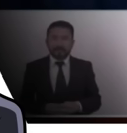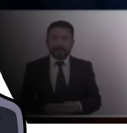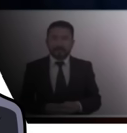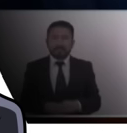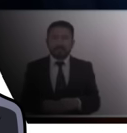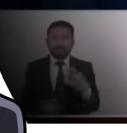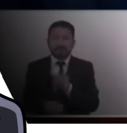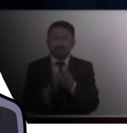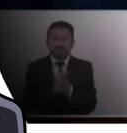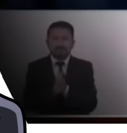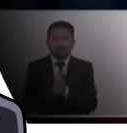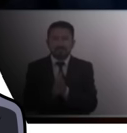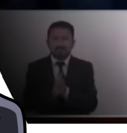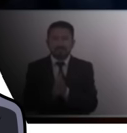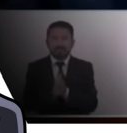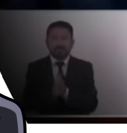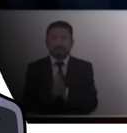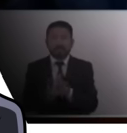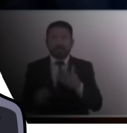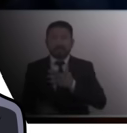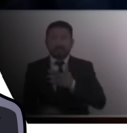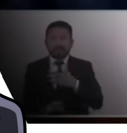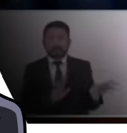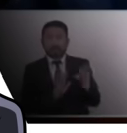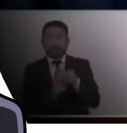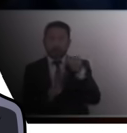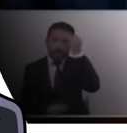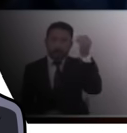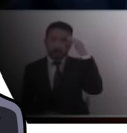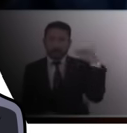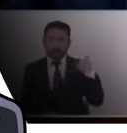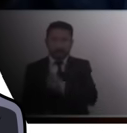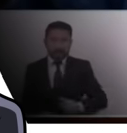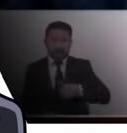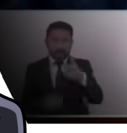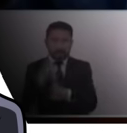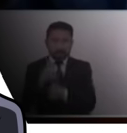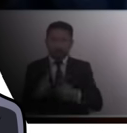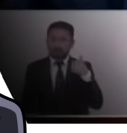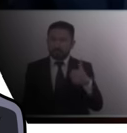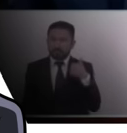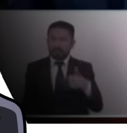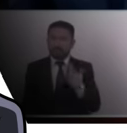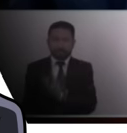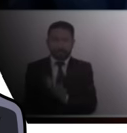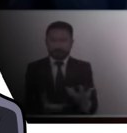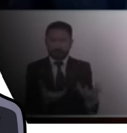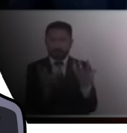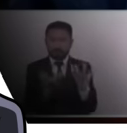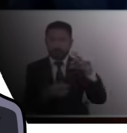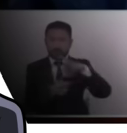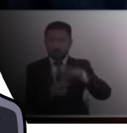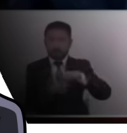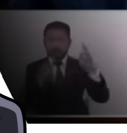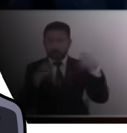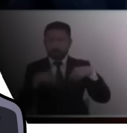No nos interesa, voy a hacer mías las palabras de la vicepresidenta. Qué bueno que tenemos un montón de votos